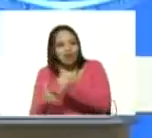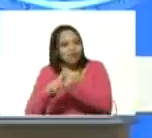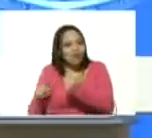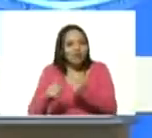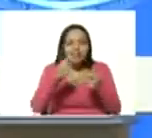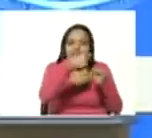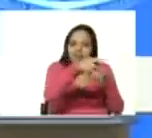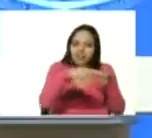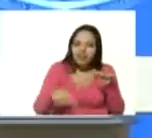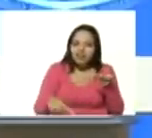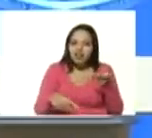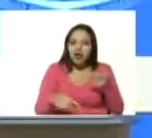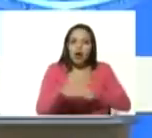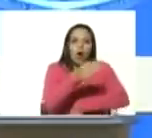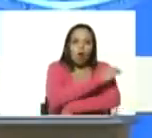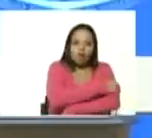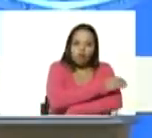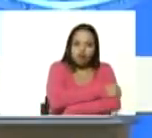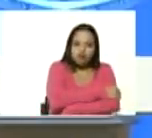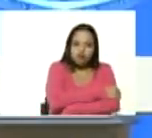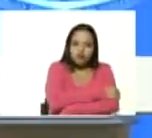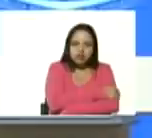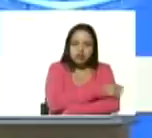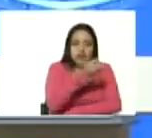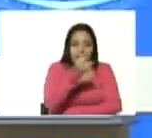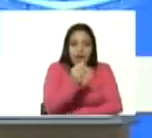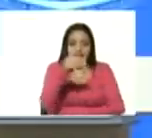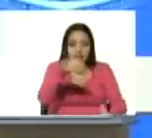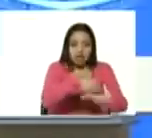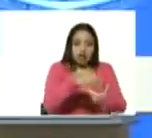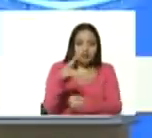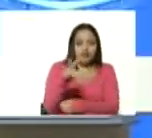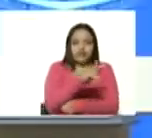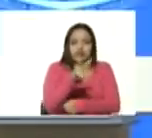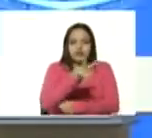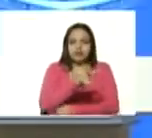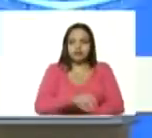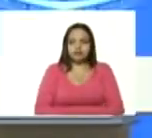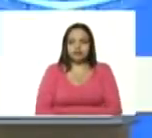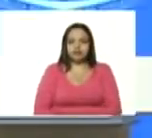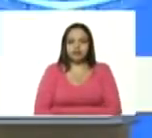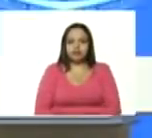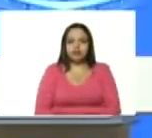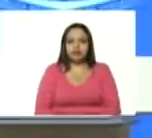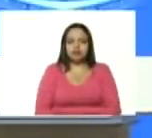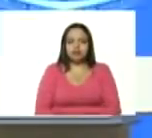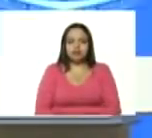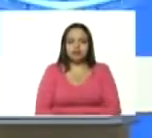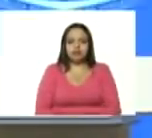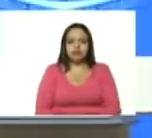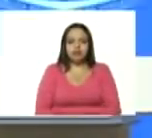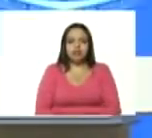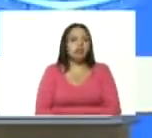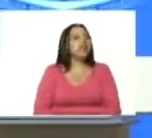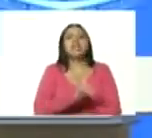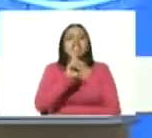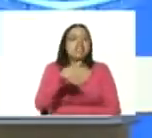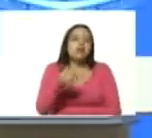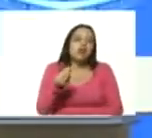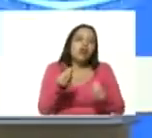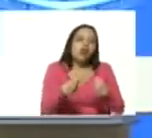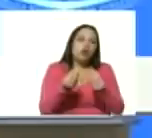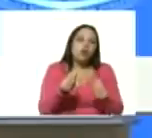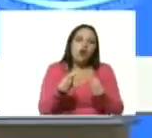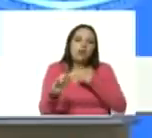las distintas oposiciones que hacen vida en la República Bolivariana de Venezuela, y sobre todo y principalmente del